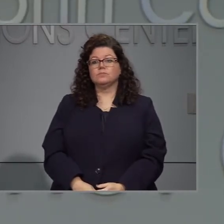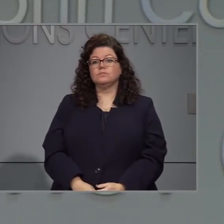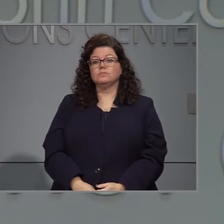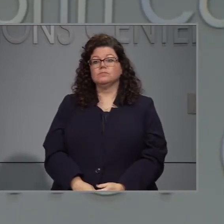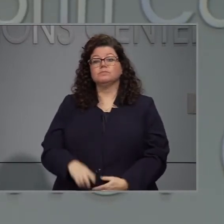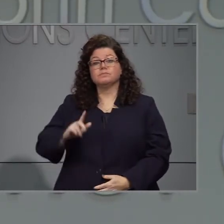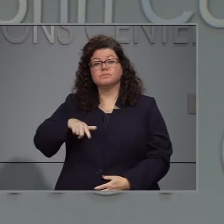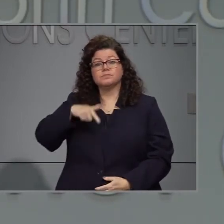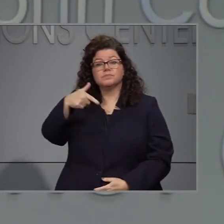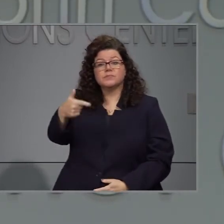La siguiente pregunta, por favor.